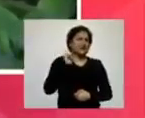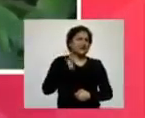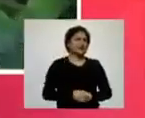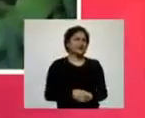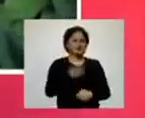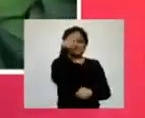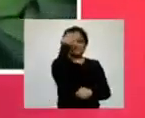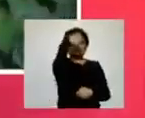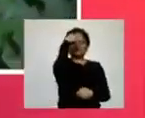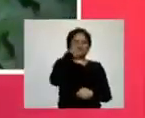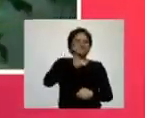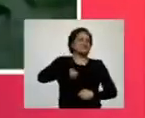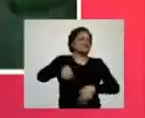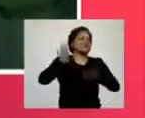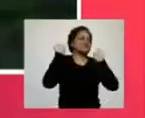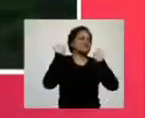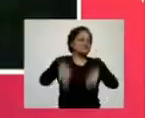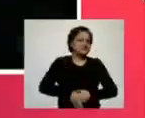Experiencia.